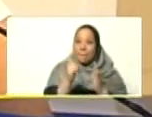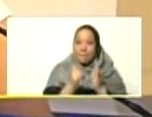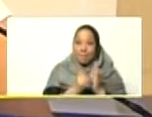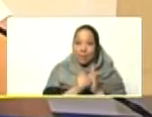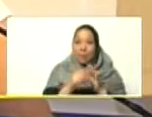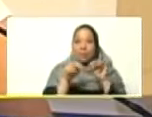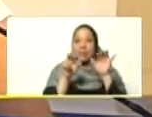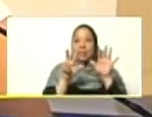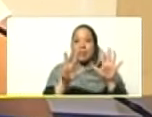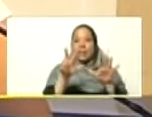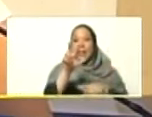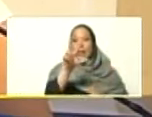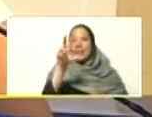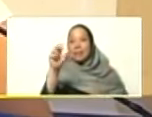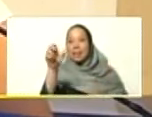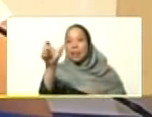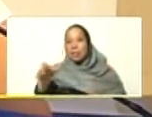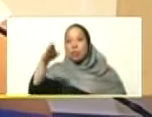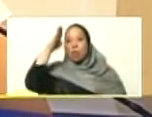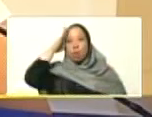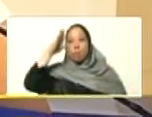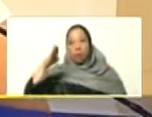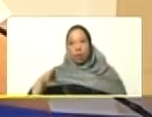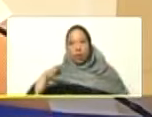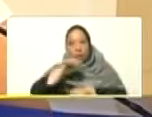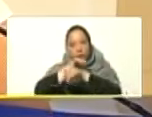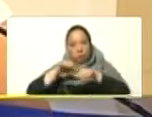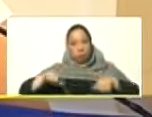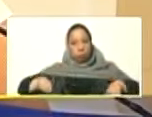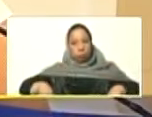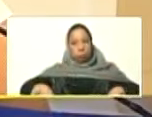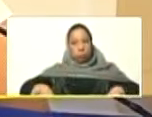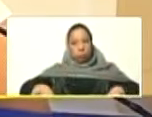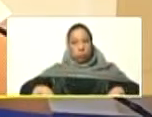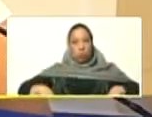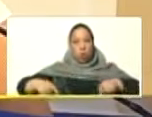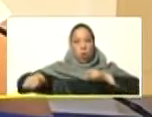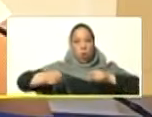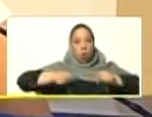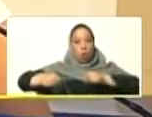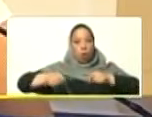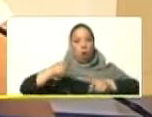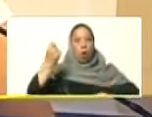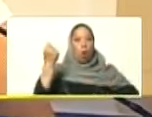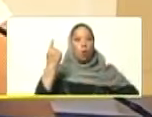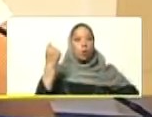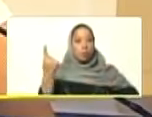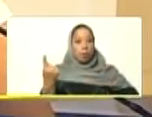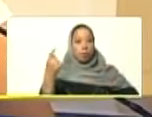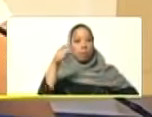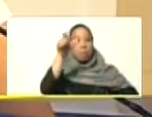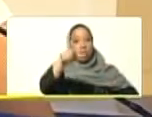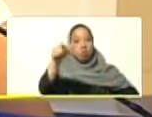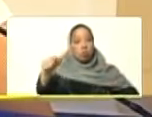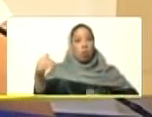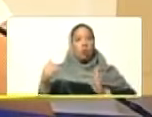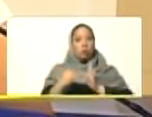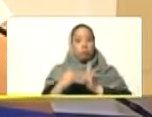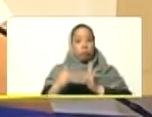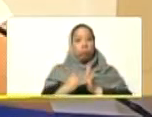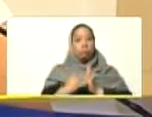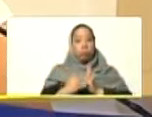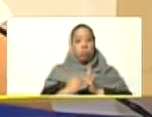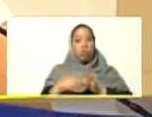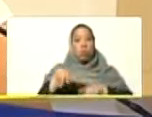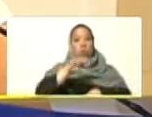10.730 milicianos y milicianas, 11.000 coordinadores entre venezolanos y cubanos, 6.544 de la